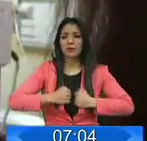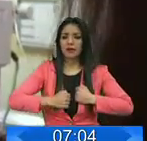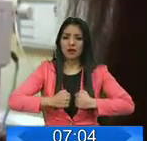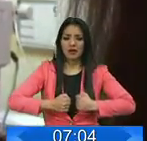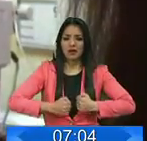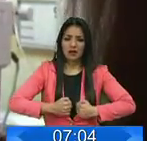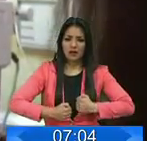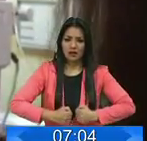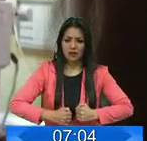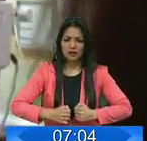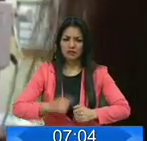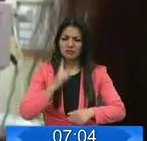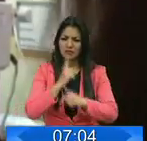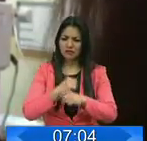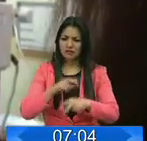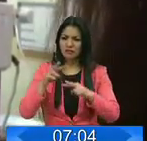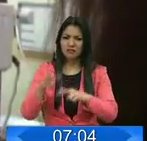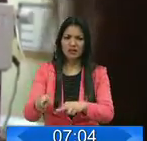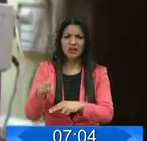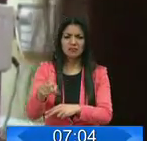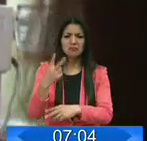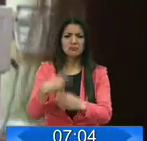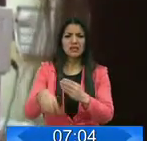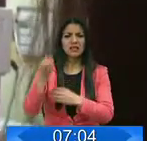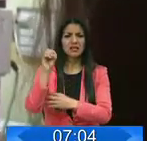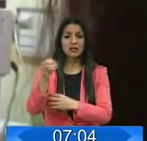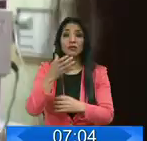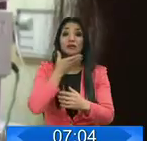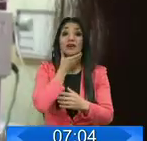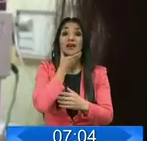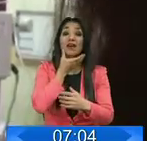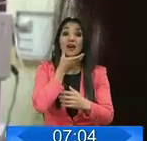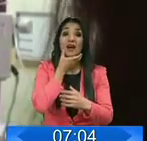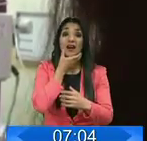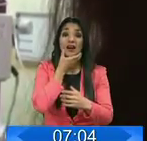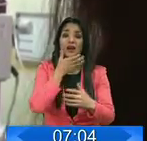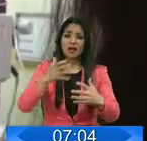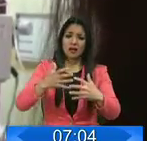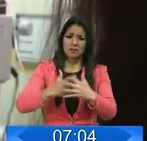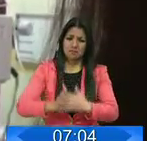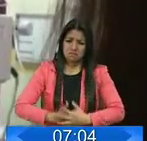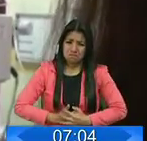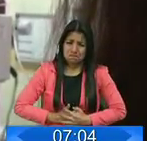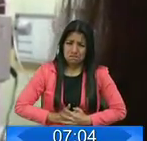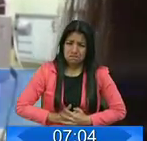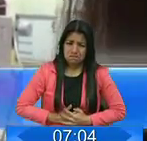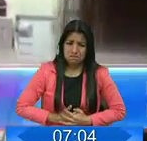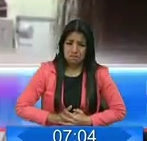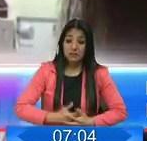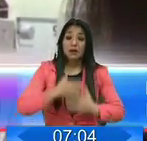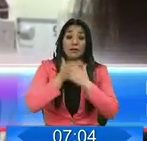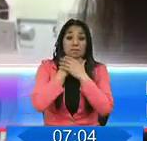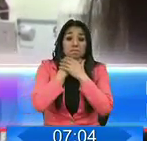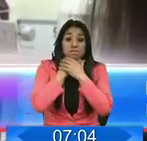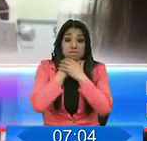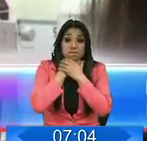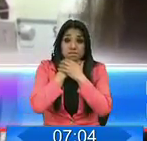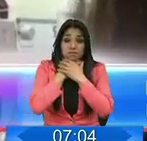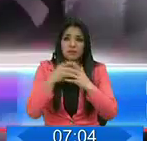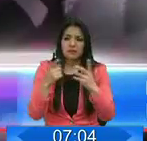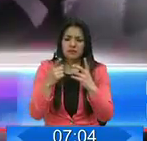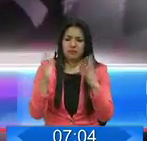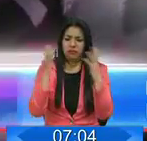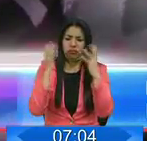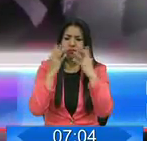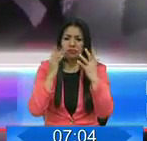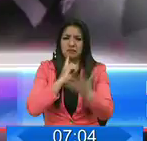ahora cuando yo lo veo, él lo tenía así, la cara del bebé en la barriga de él ahogándolo así. Yo cuando lo vi, el bebé estaba así como bobito. Pero